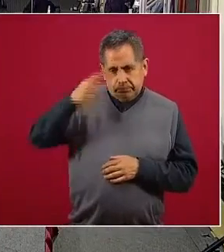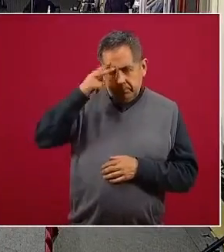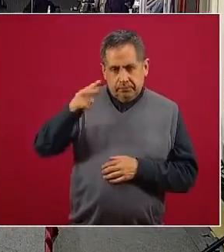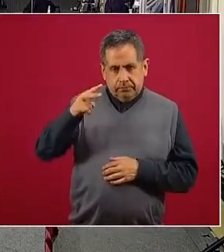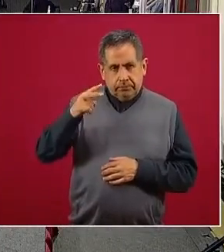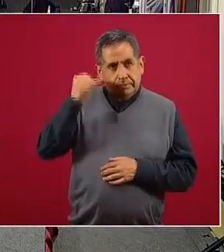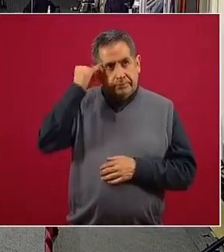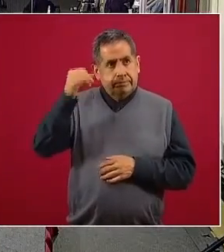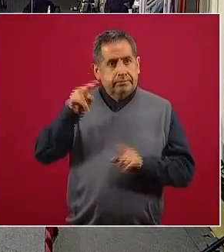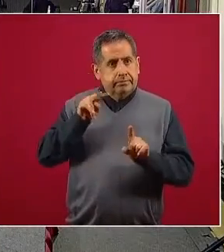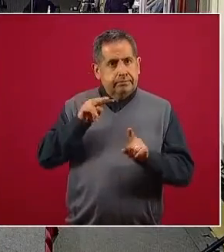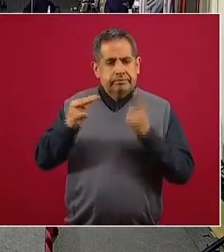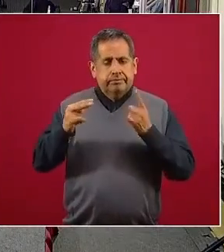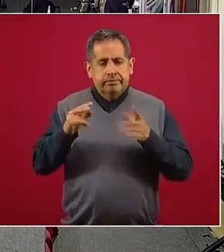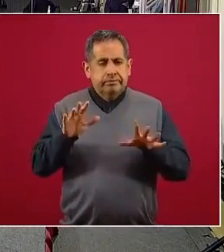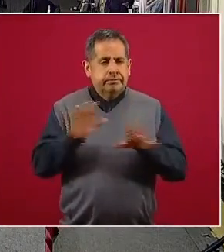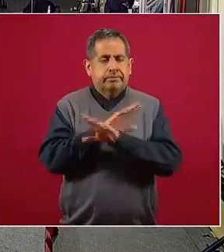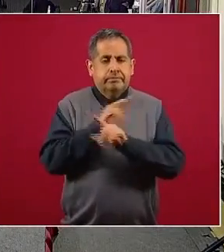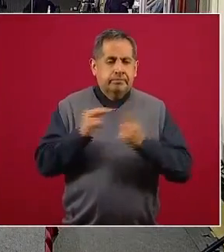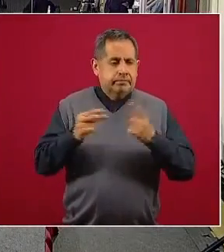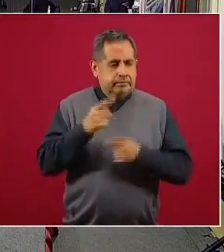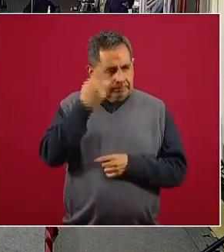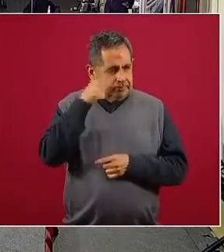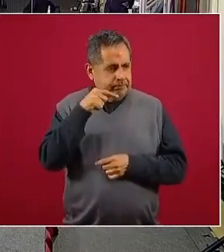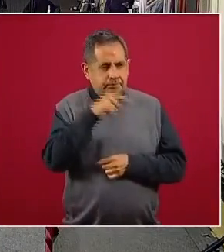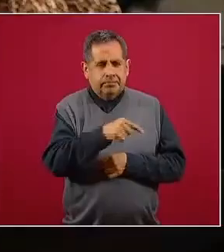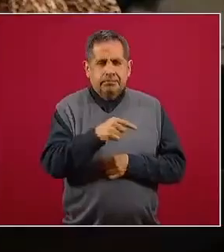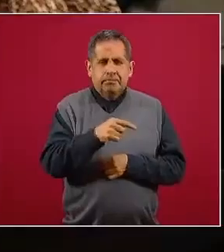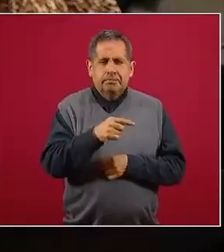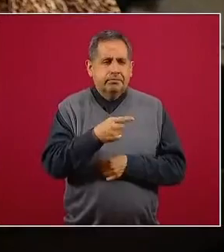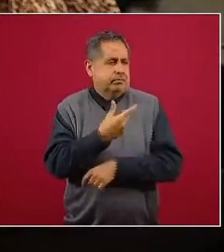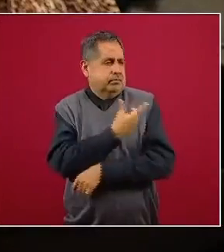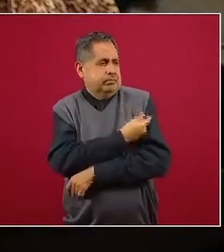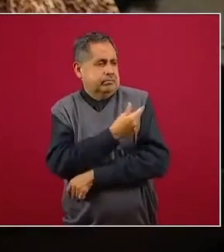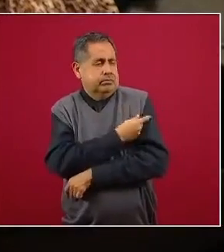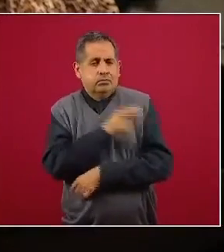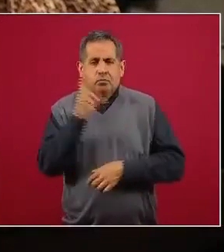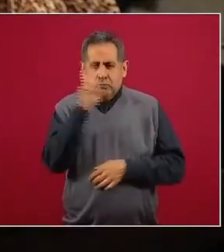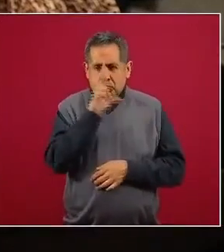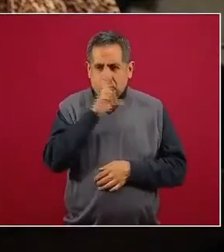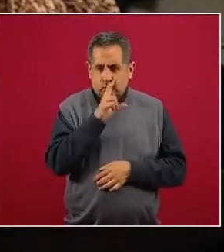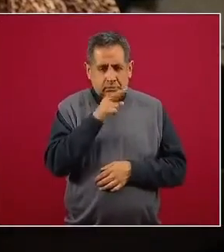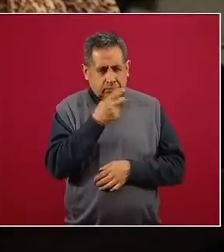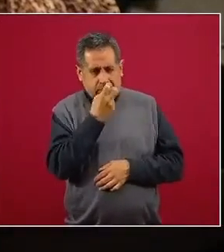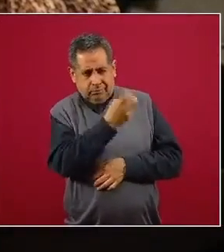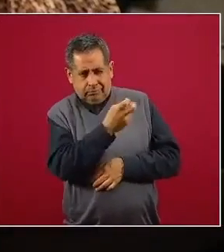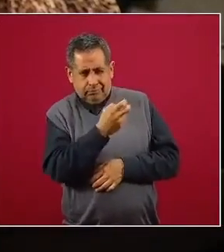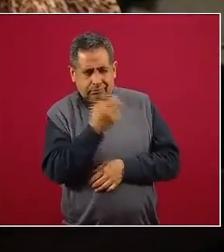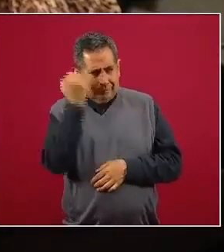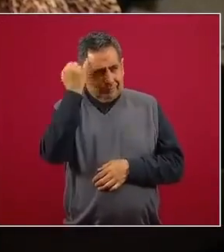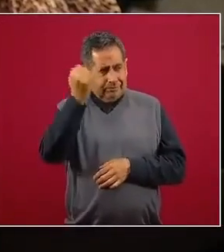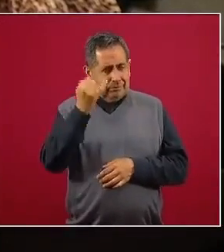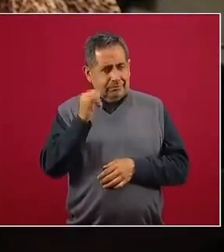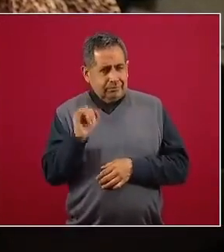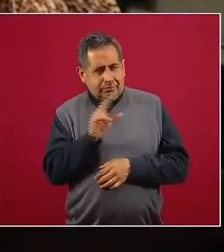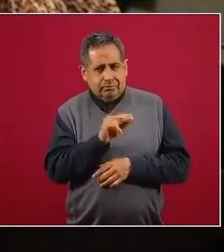mexicano para realizar o aceptar pruebas, más bien de las vacunas rusas, es precisamente por